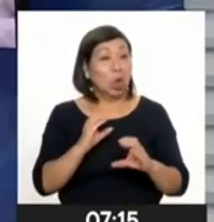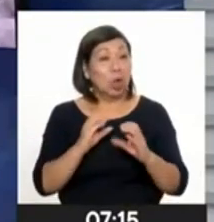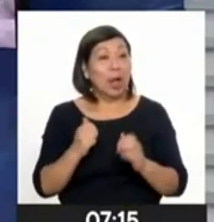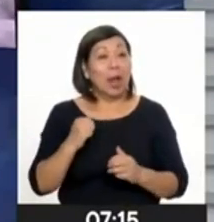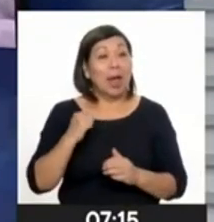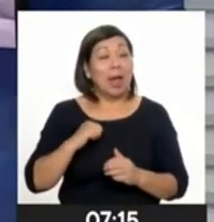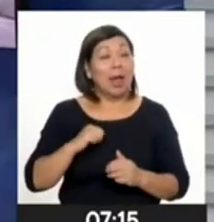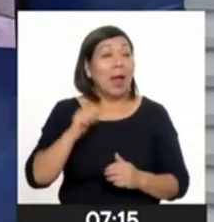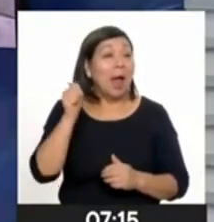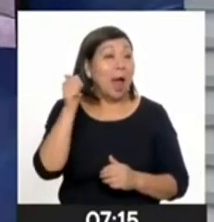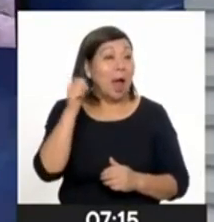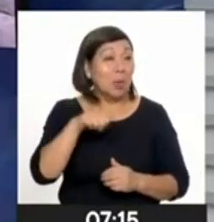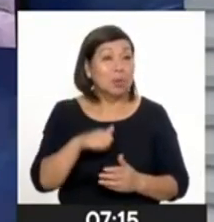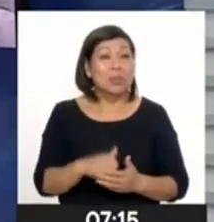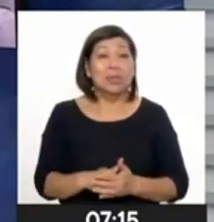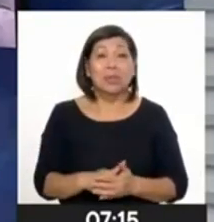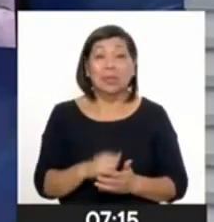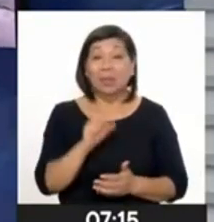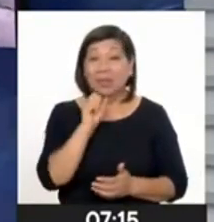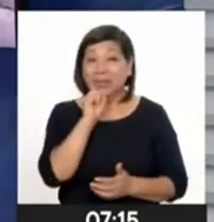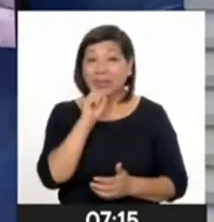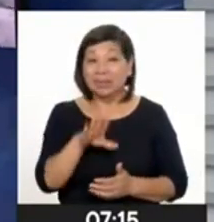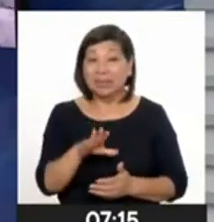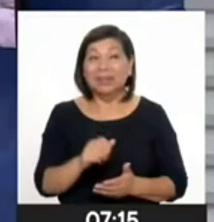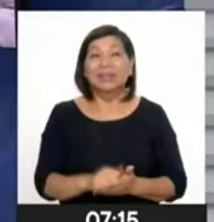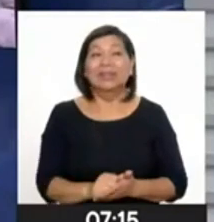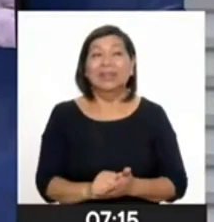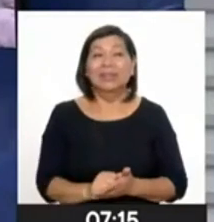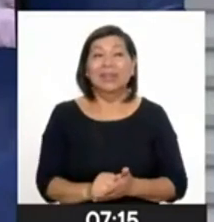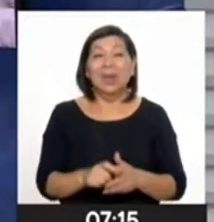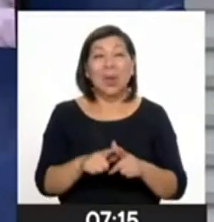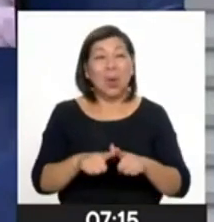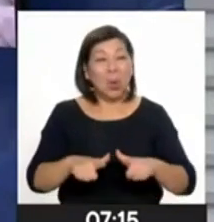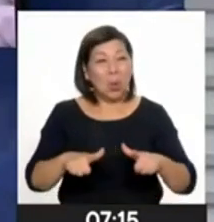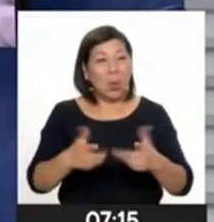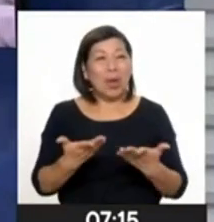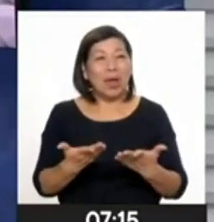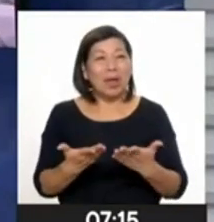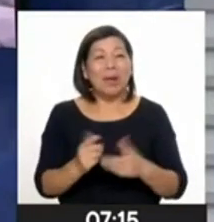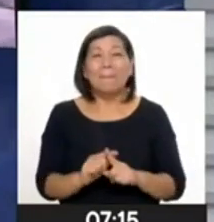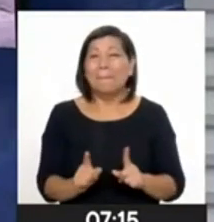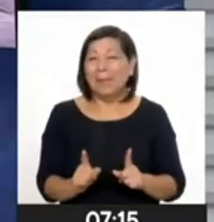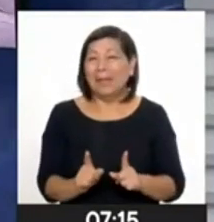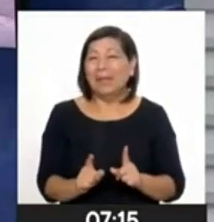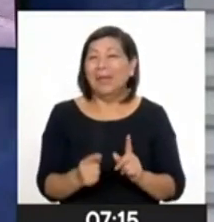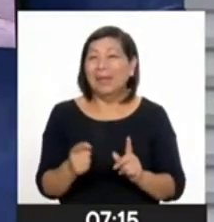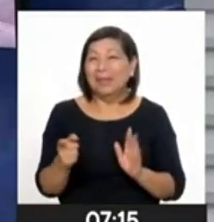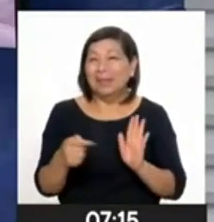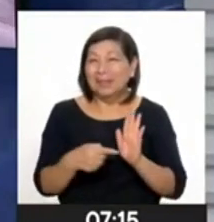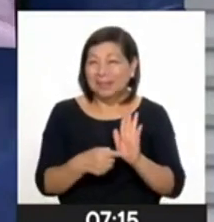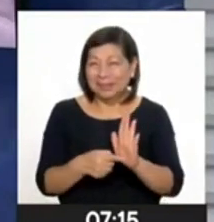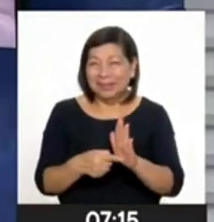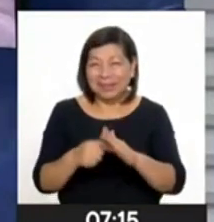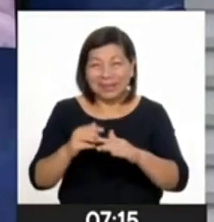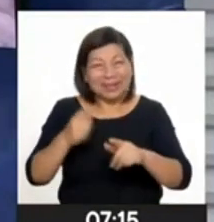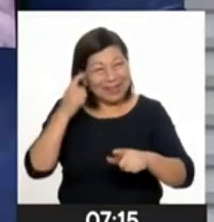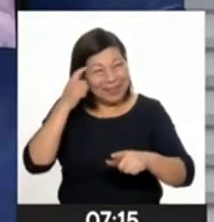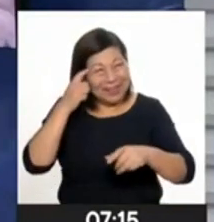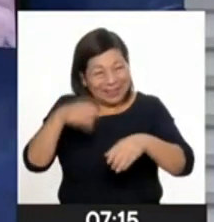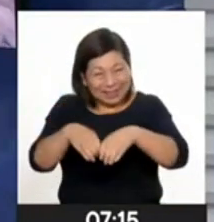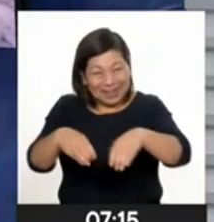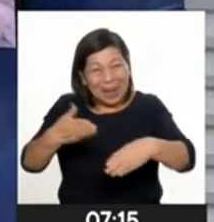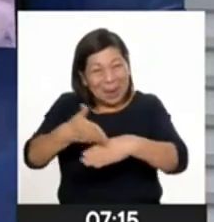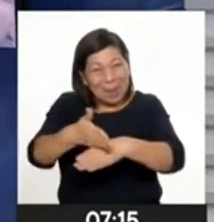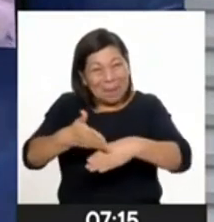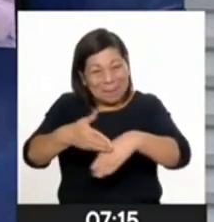con el alcalde del Agustino. Hace unos instantes tú nos reportabas en una zona precisamente de este distrito la presencia de torres de